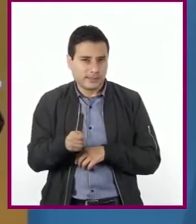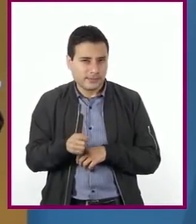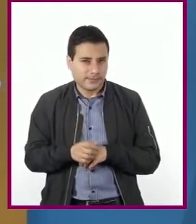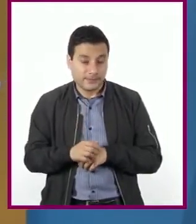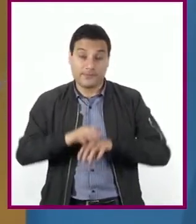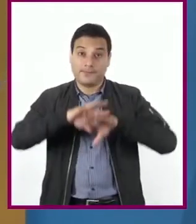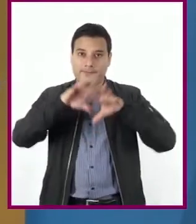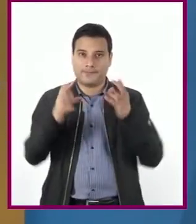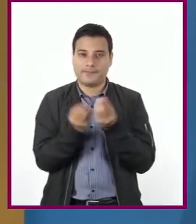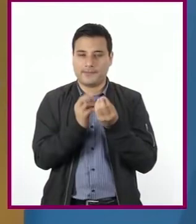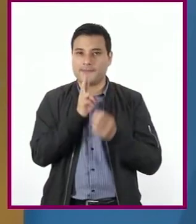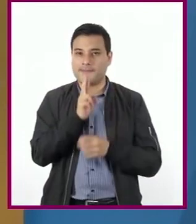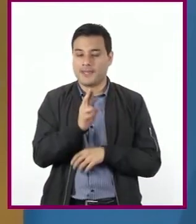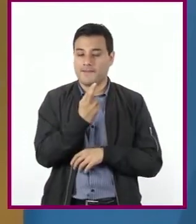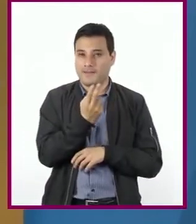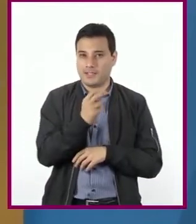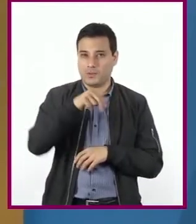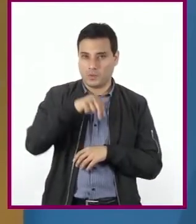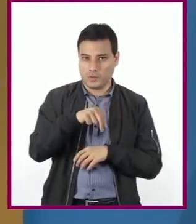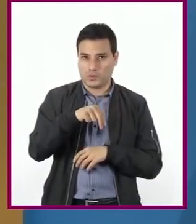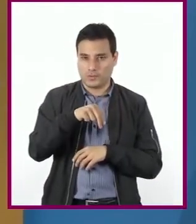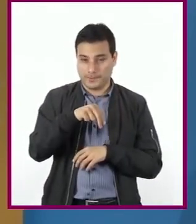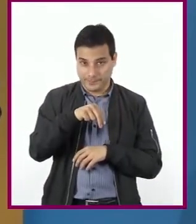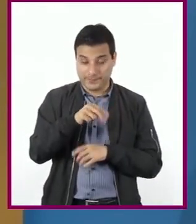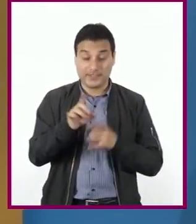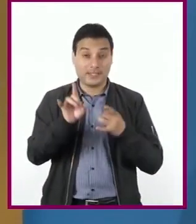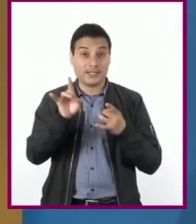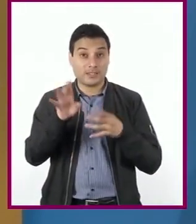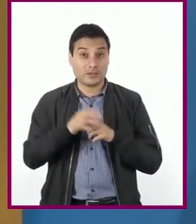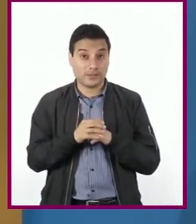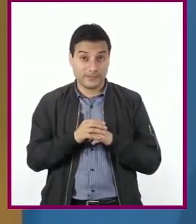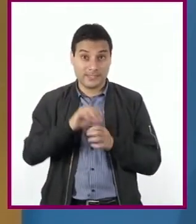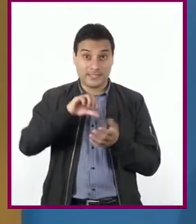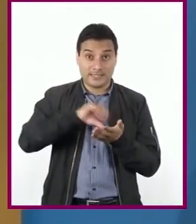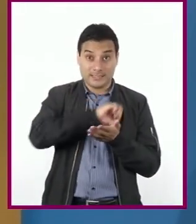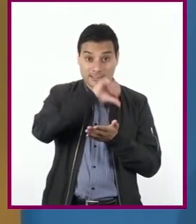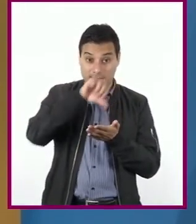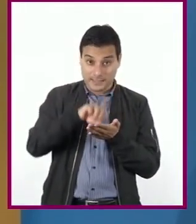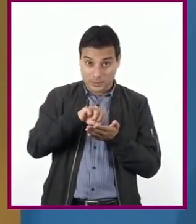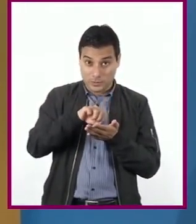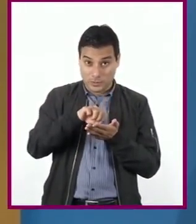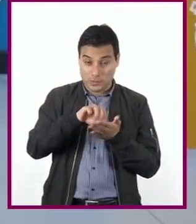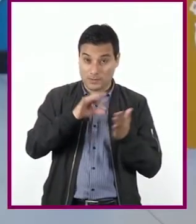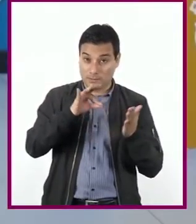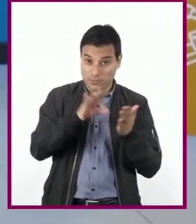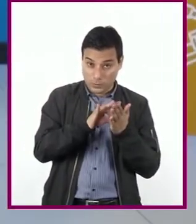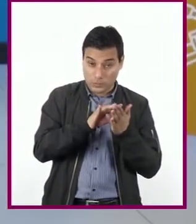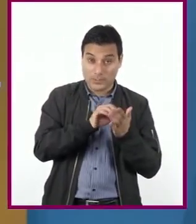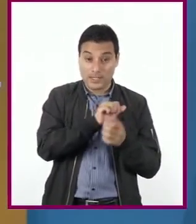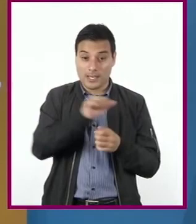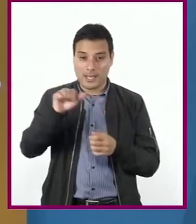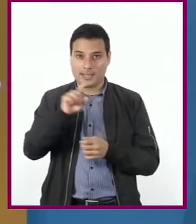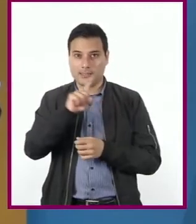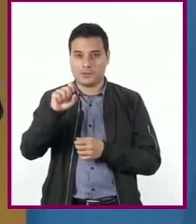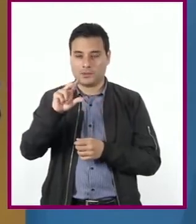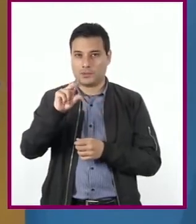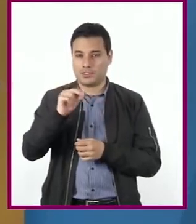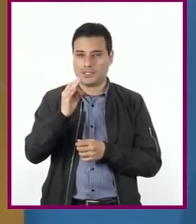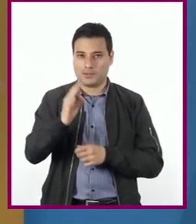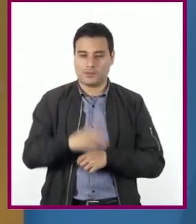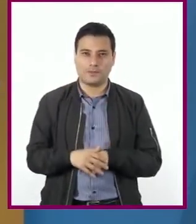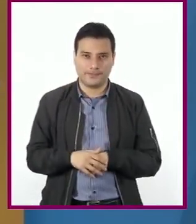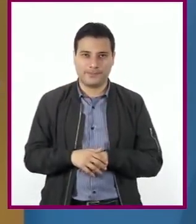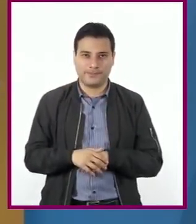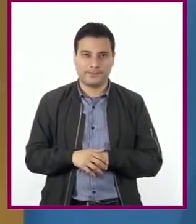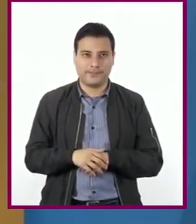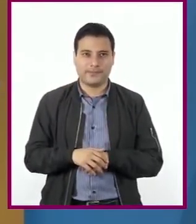resultante es de 25 newtons con una dirección desde el centro del vértice hacia 180 grados, con un